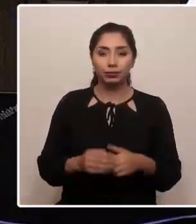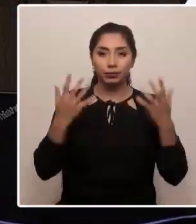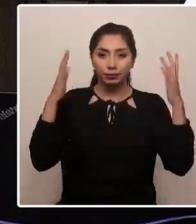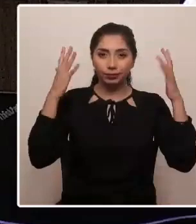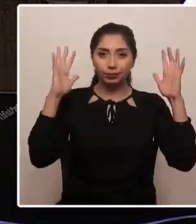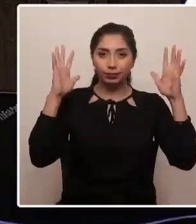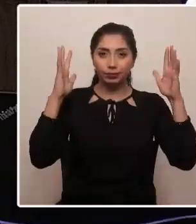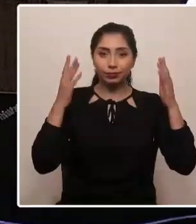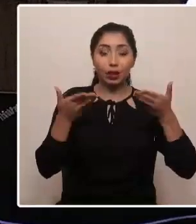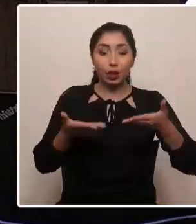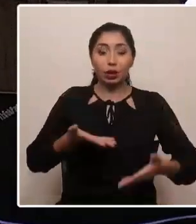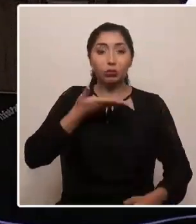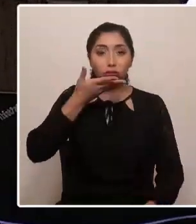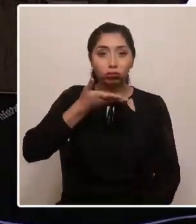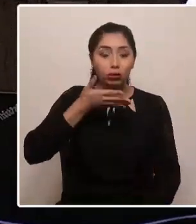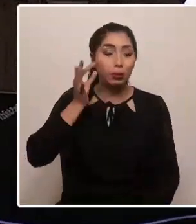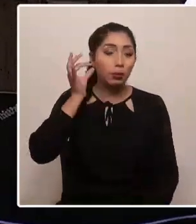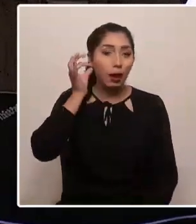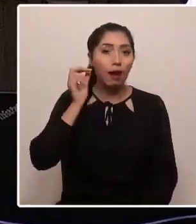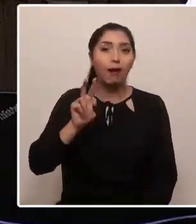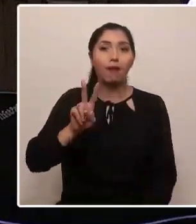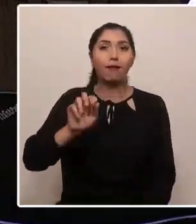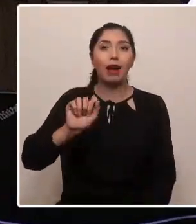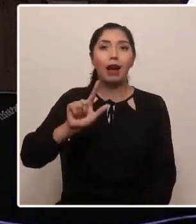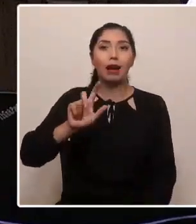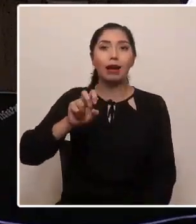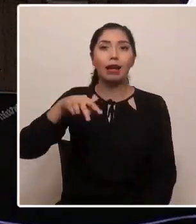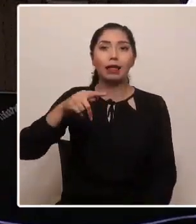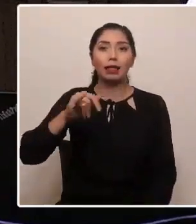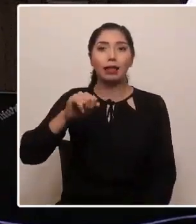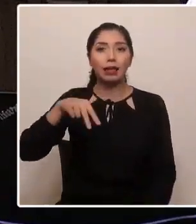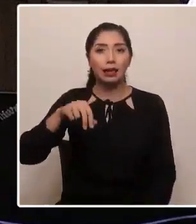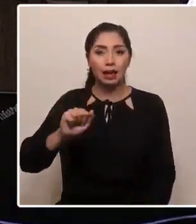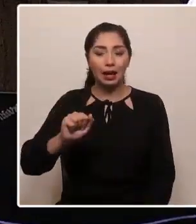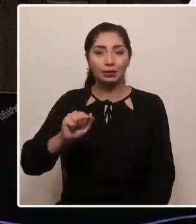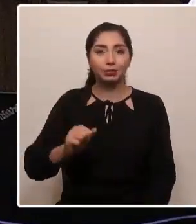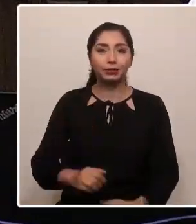Tiene la palabra la convencional Valentina Miranda.